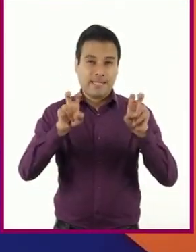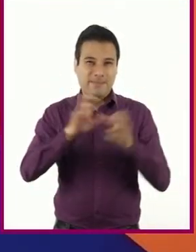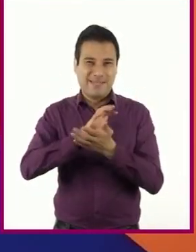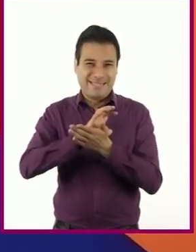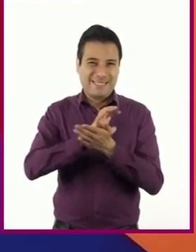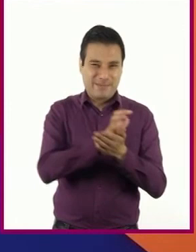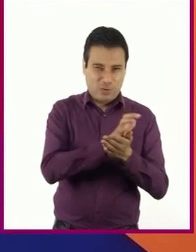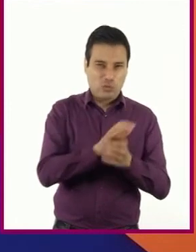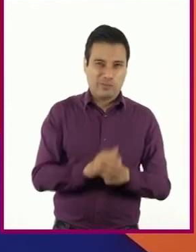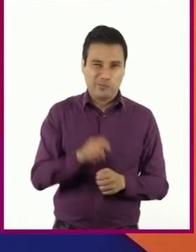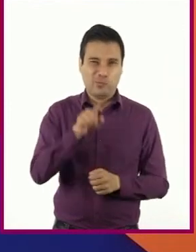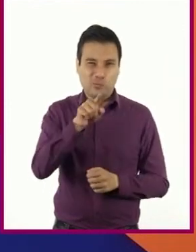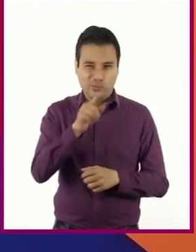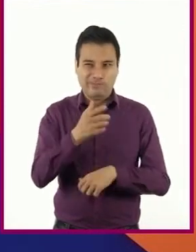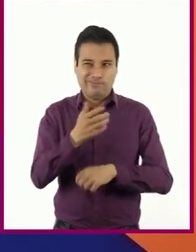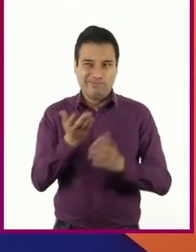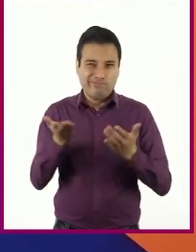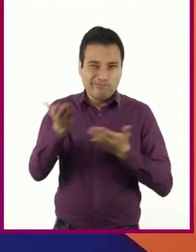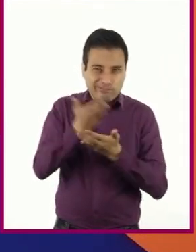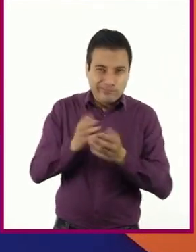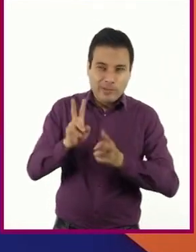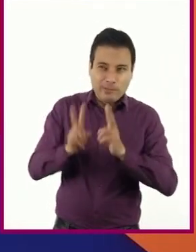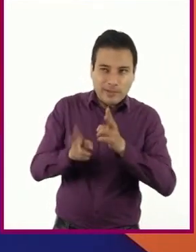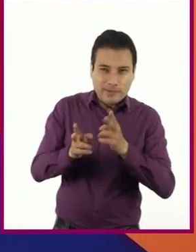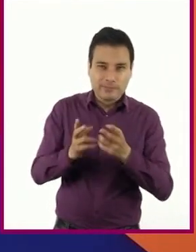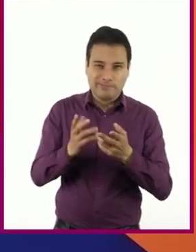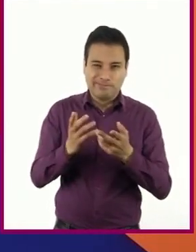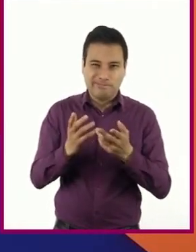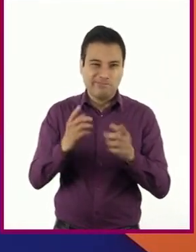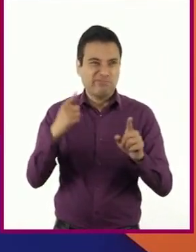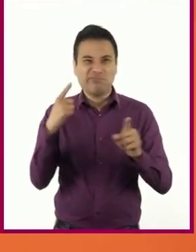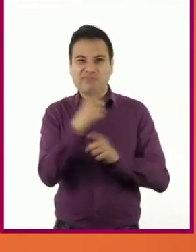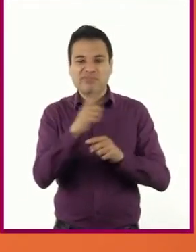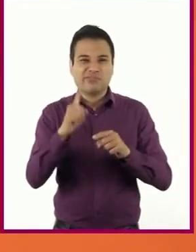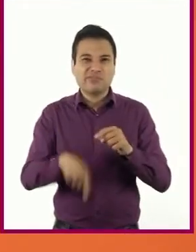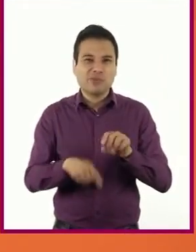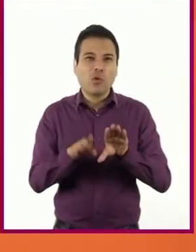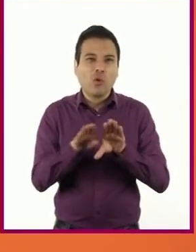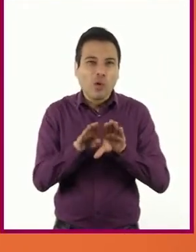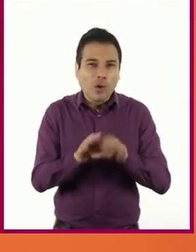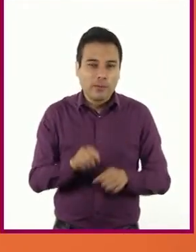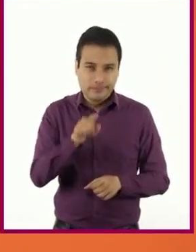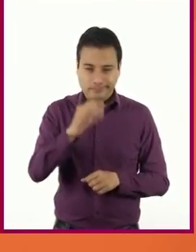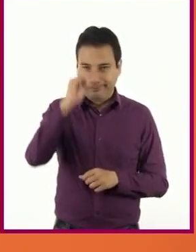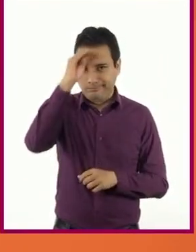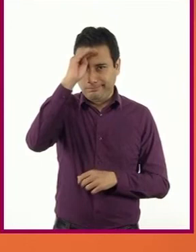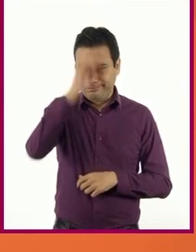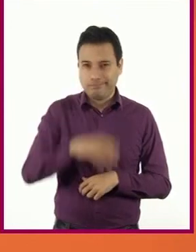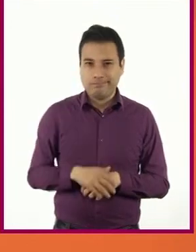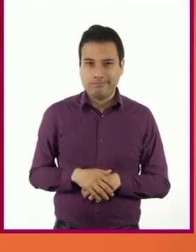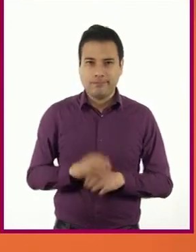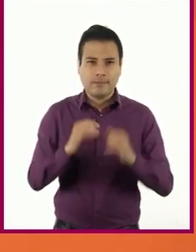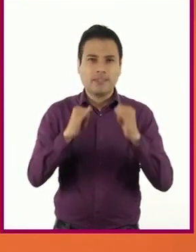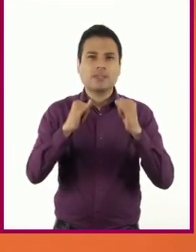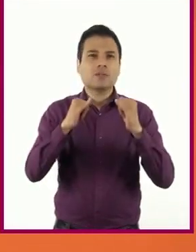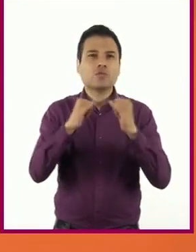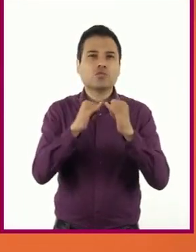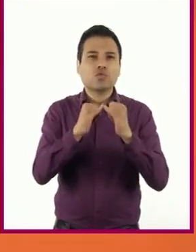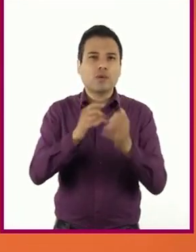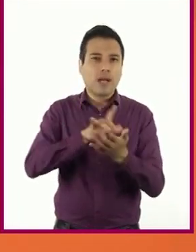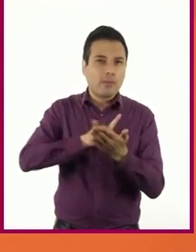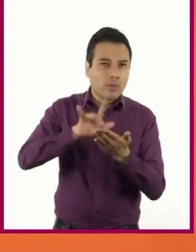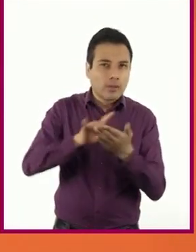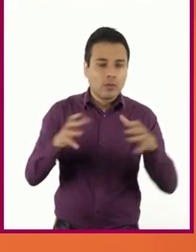y cómo prevenirla para dejar de usar palabras despectivas. Verifiquen qué instituciones u organizaciones apoyan a las